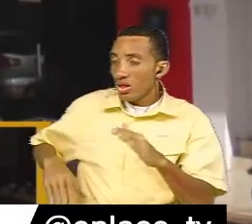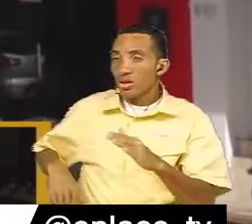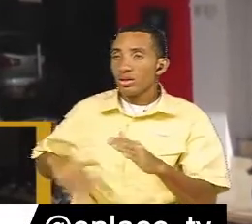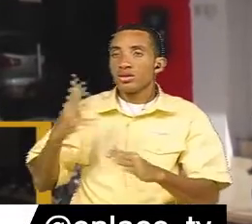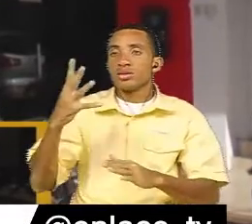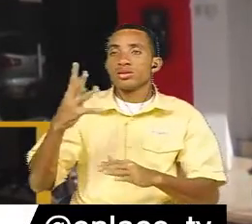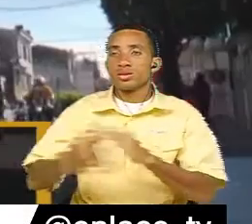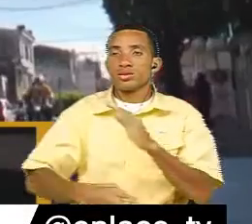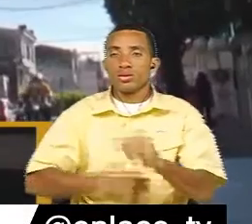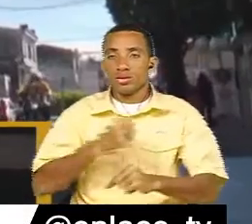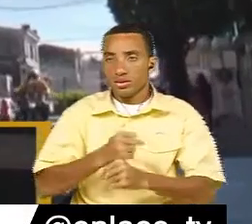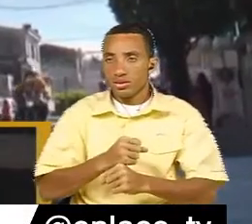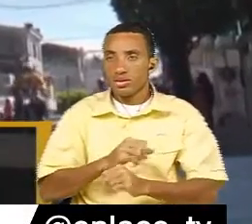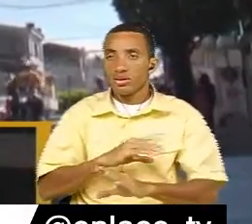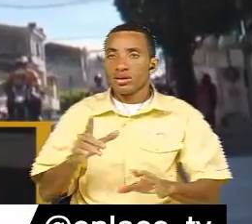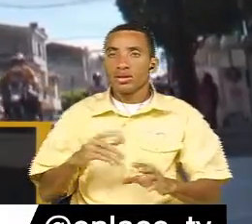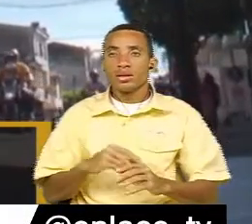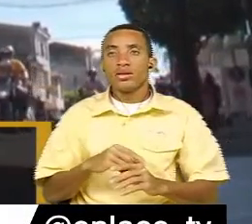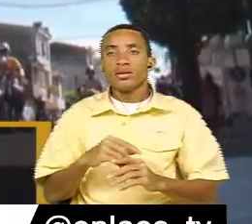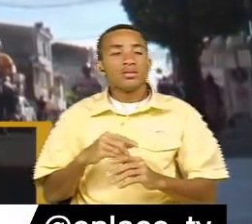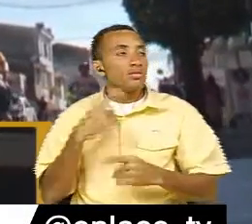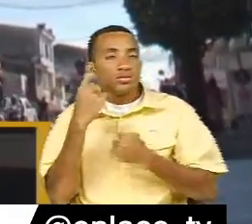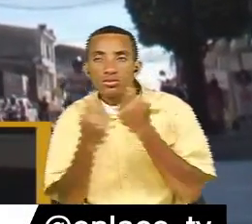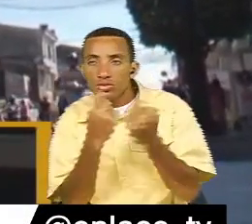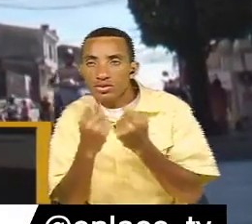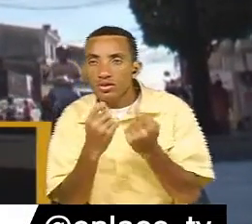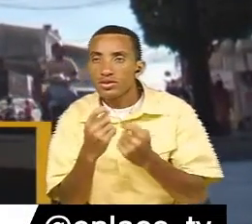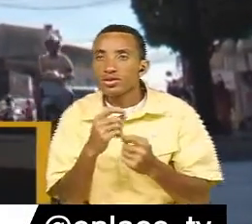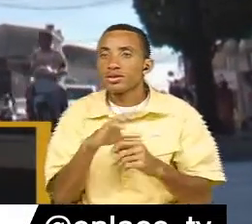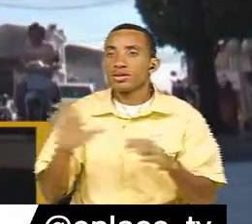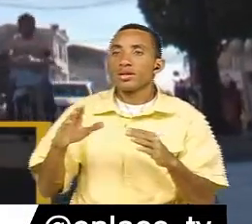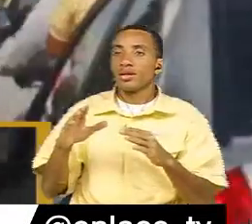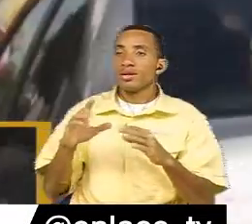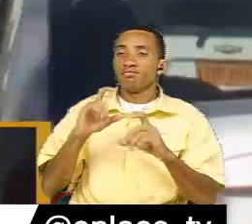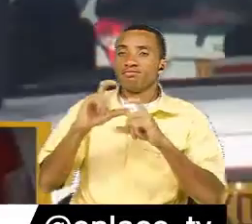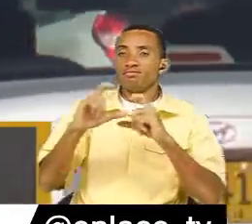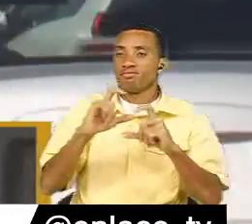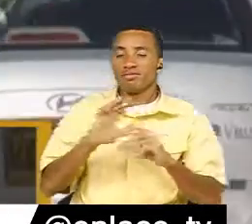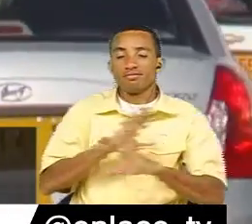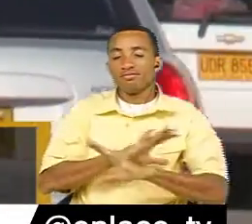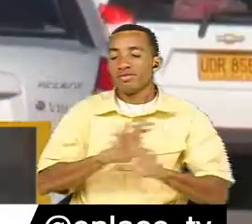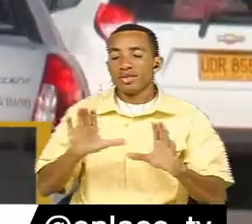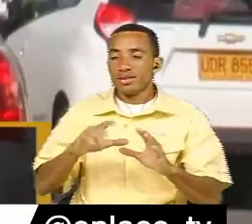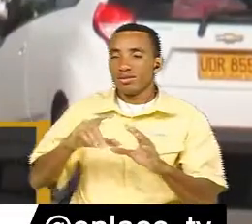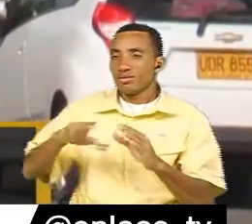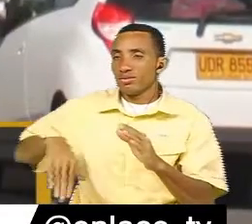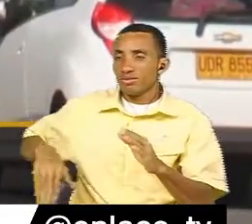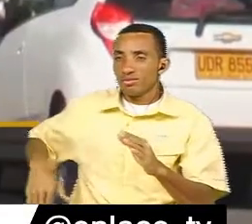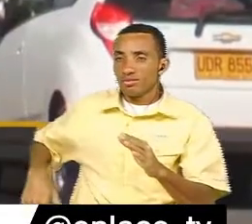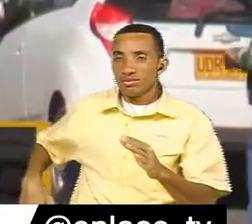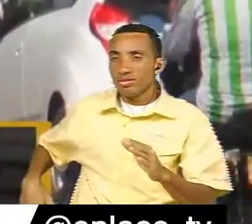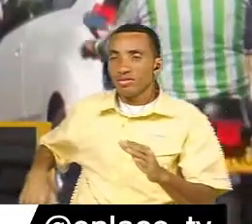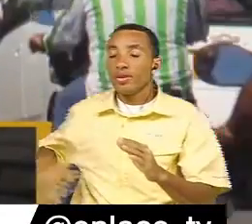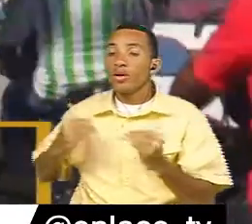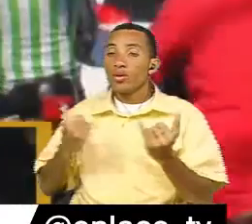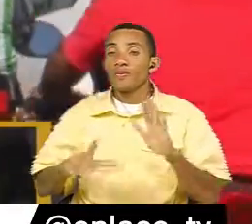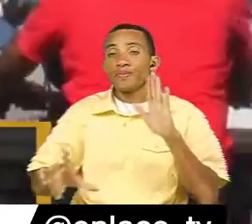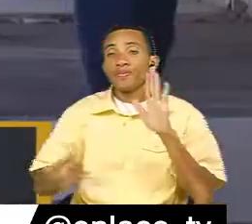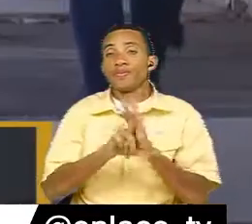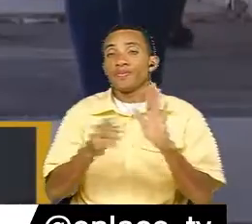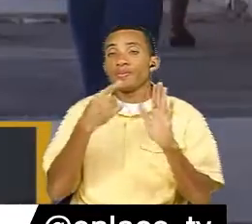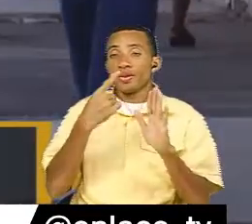O sea, son negocios que ya matrículas que venían realmente, que estaban por fuera del mercado, y hoy la ley obliga